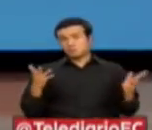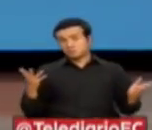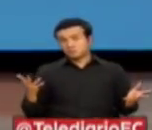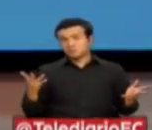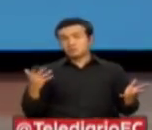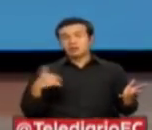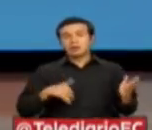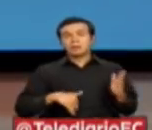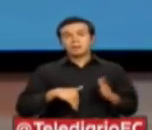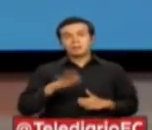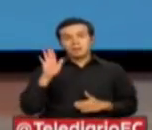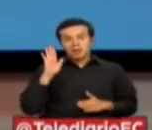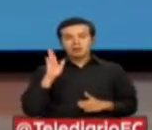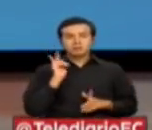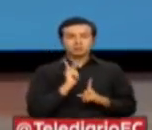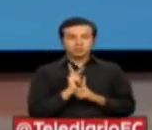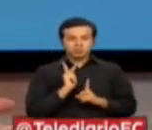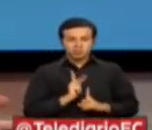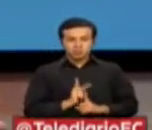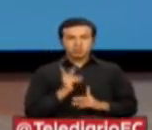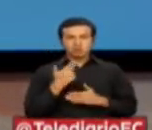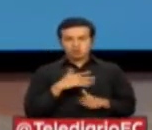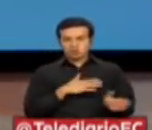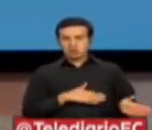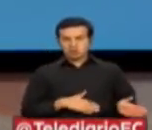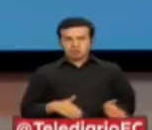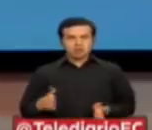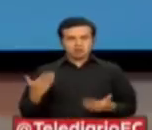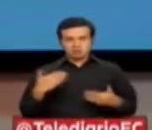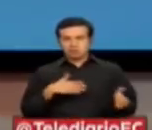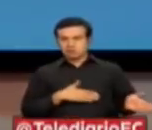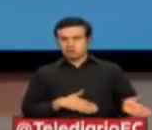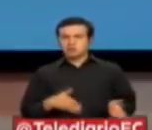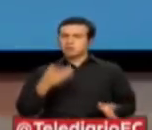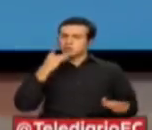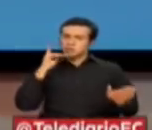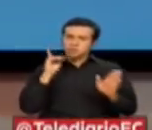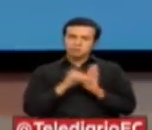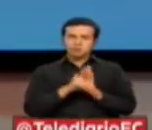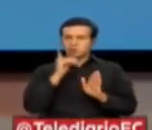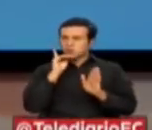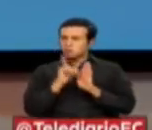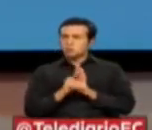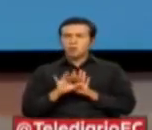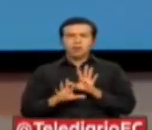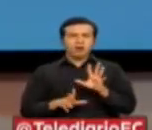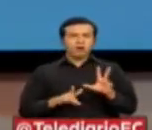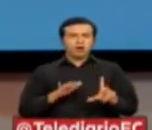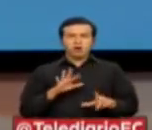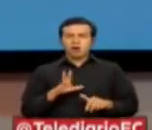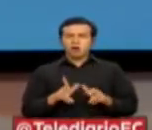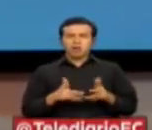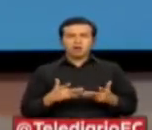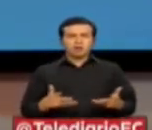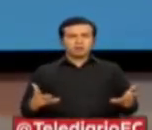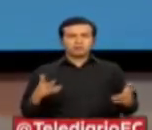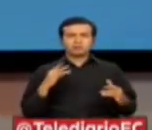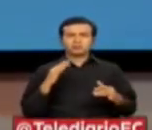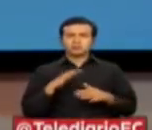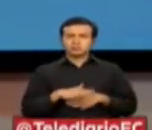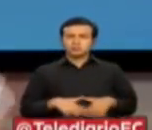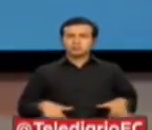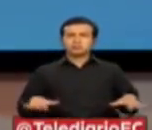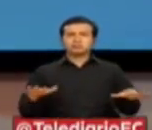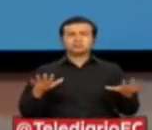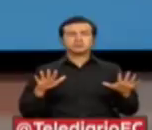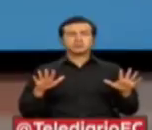esto sumado a los elementos de que ya venían en campaña de denuncias de corrupción, esta preocupación de que en varias instancias